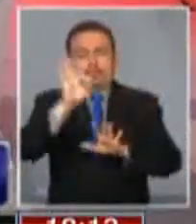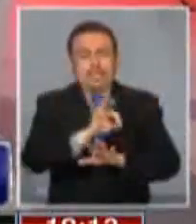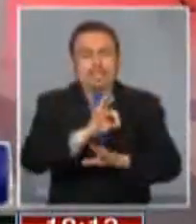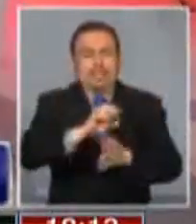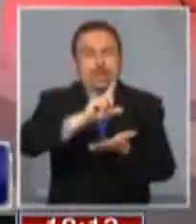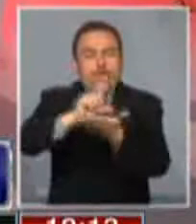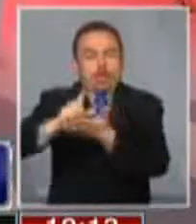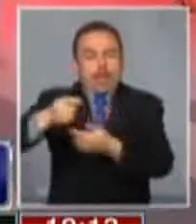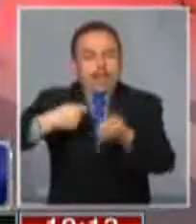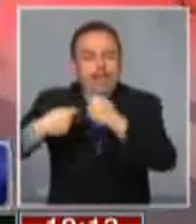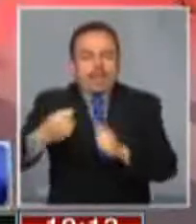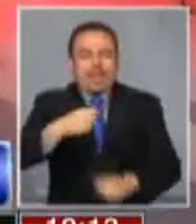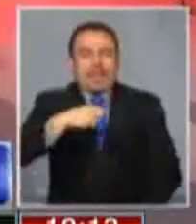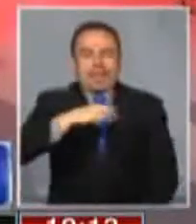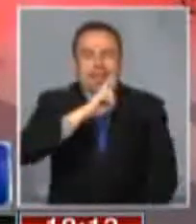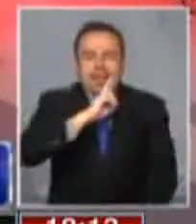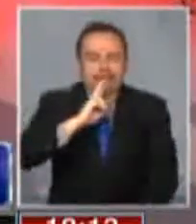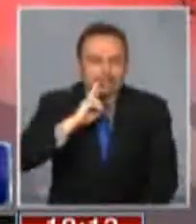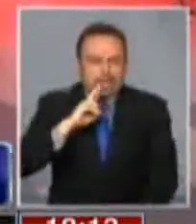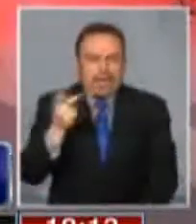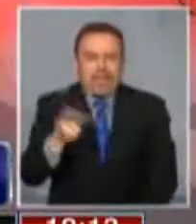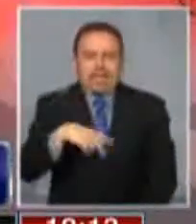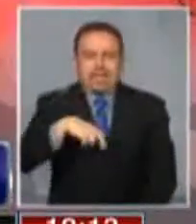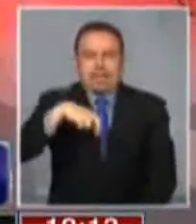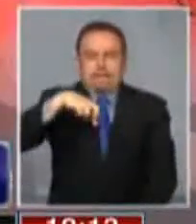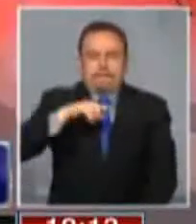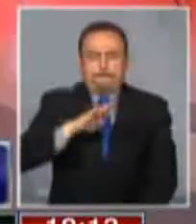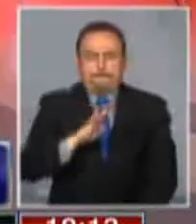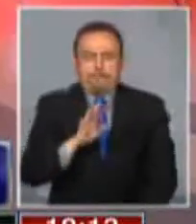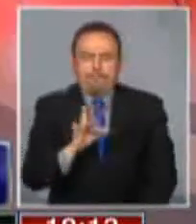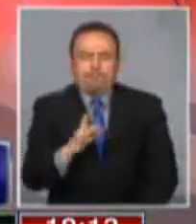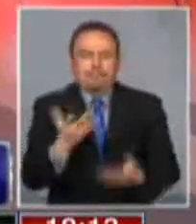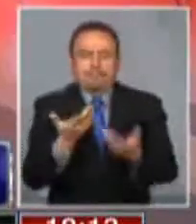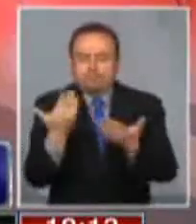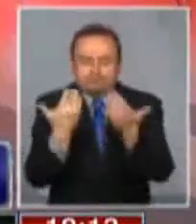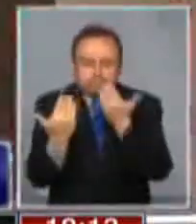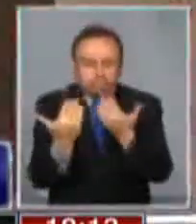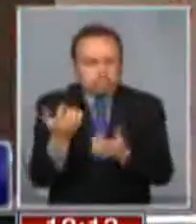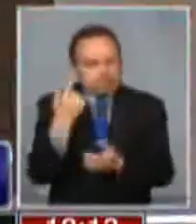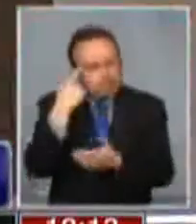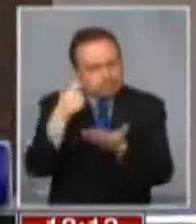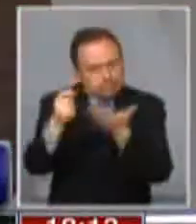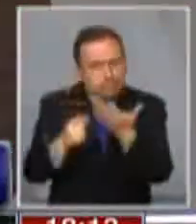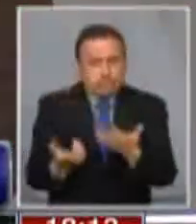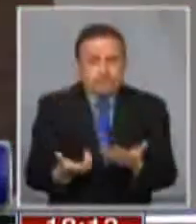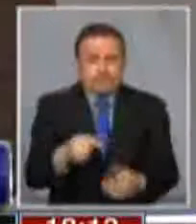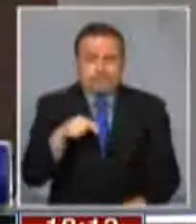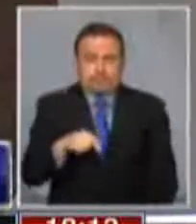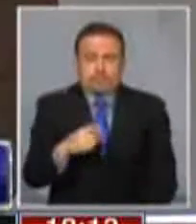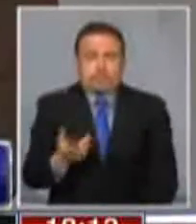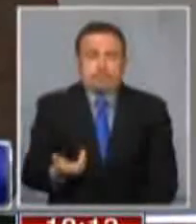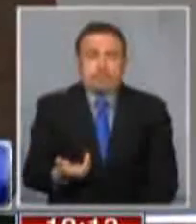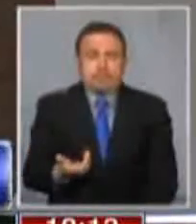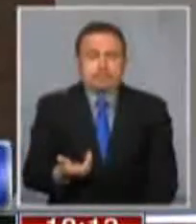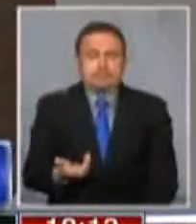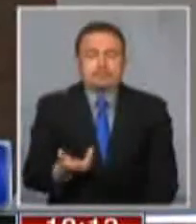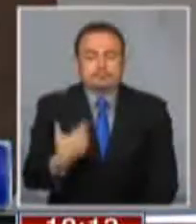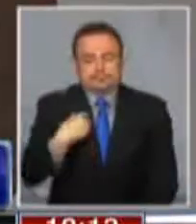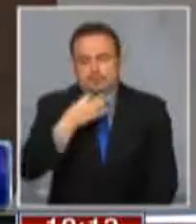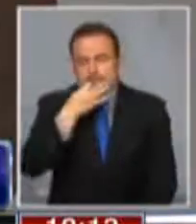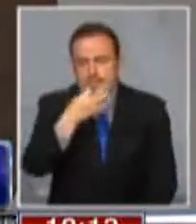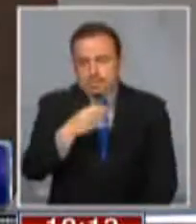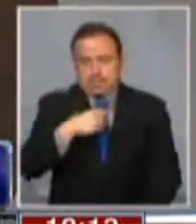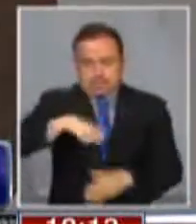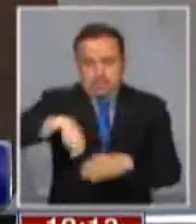los locales. ¿Cuál es el balance que hacen ustedes en Bellavista específicamente? Bueno, en Bellavista te puedo hablar muy bien del